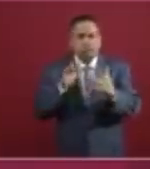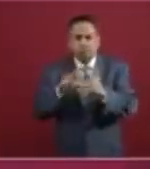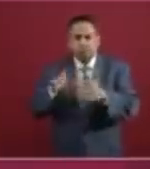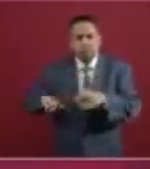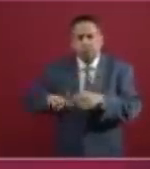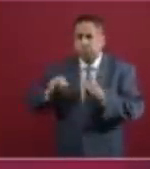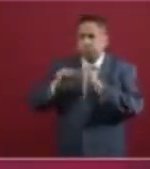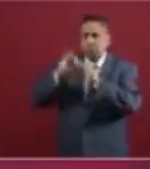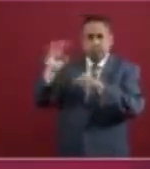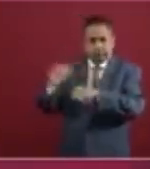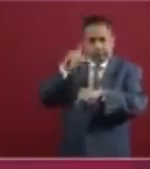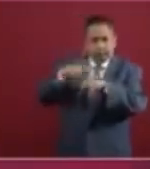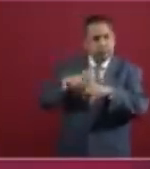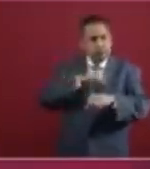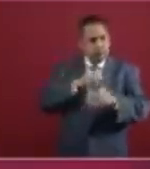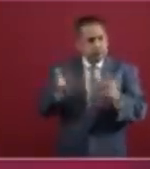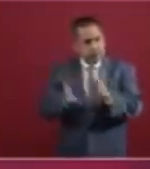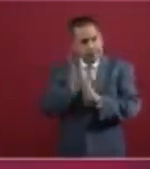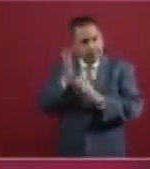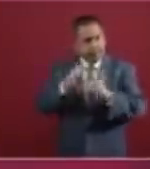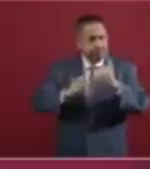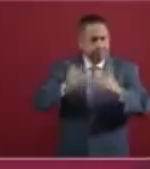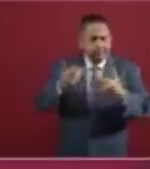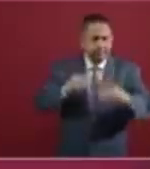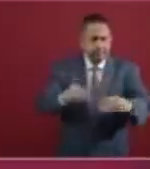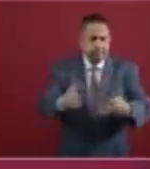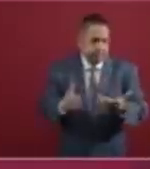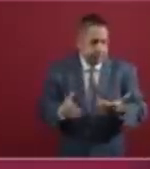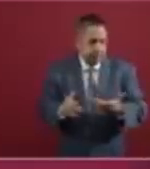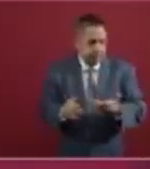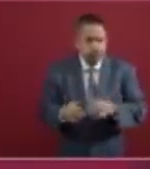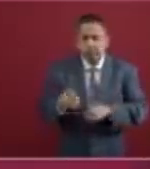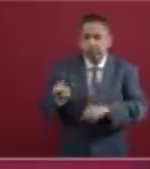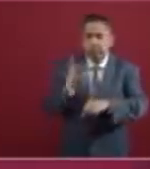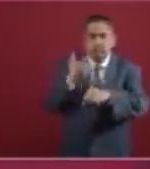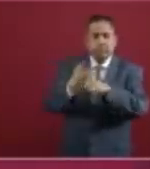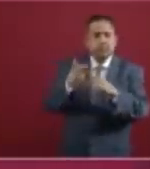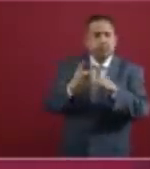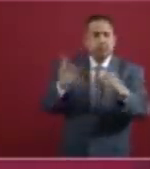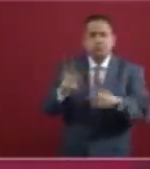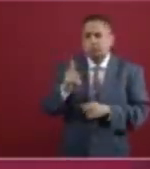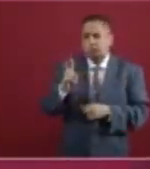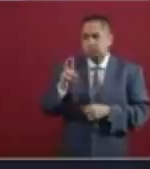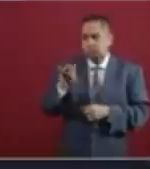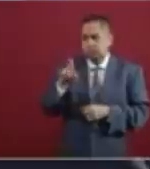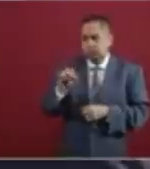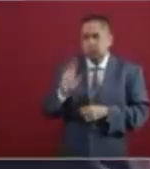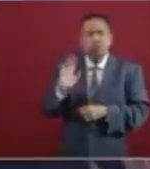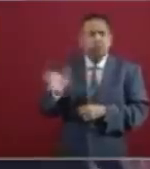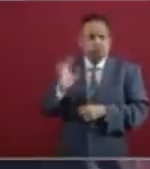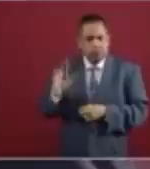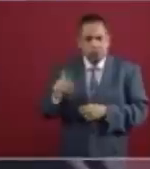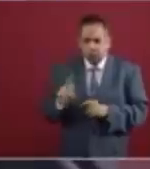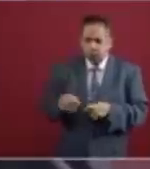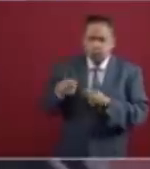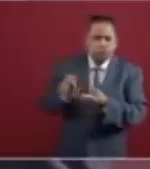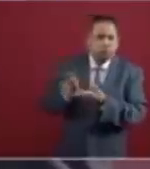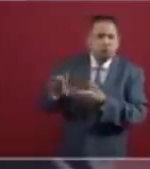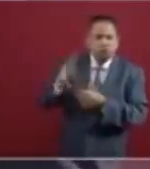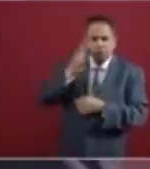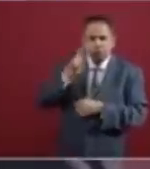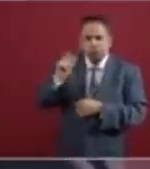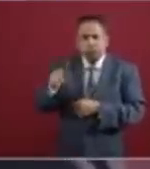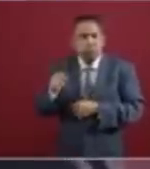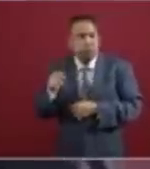federales. En el caso de la Secretaría de Desarrollo Urbano, hay intervenciones que se van a hacer en